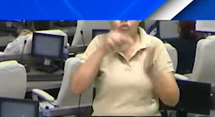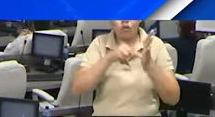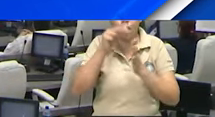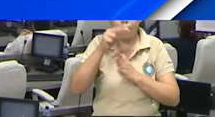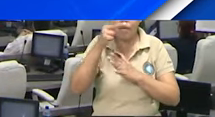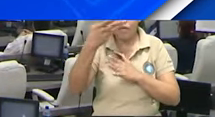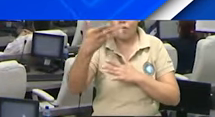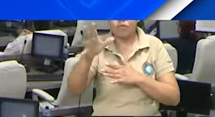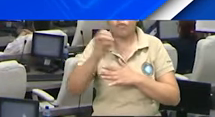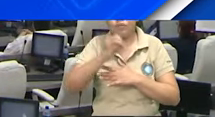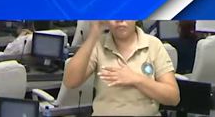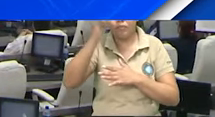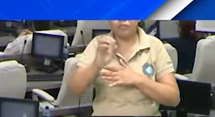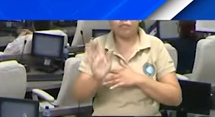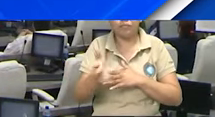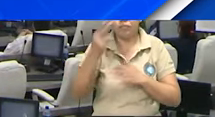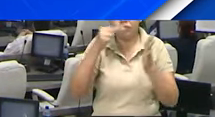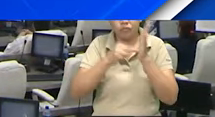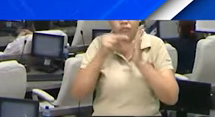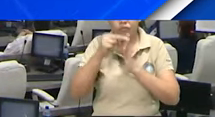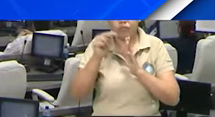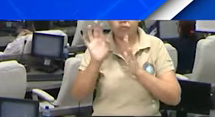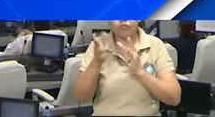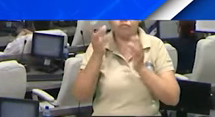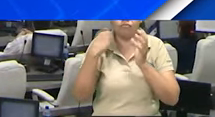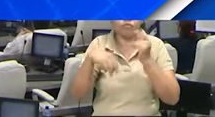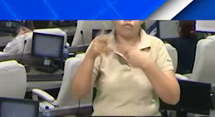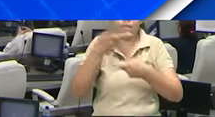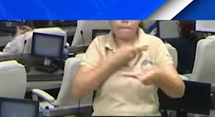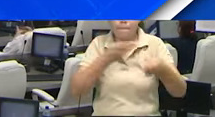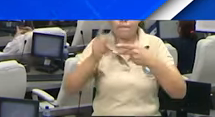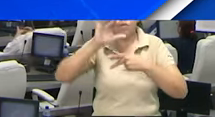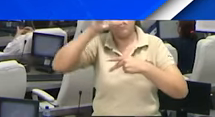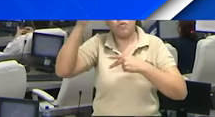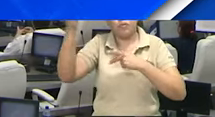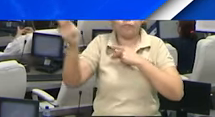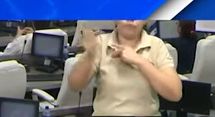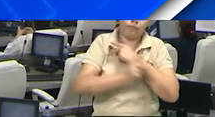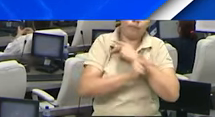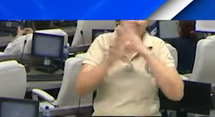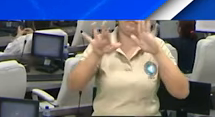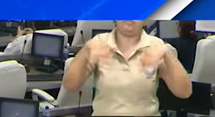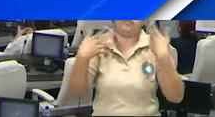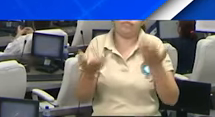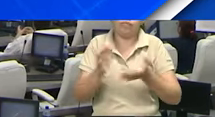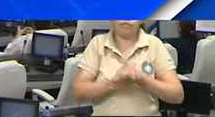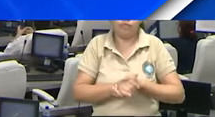millones para el mercado global, para el mercado internacional.